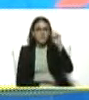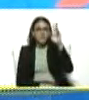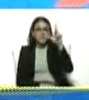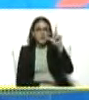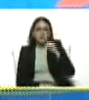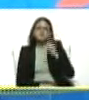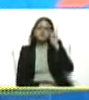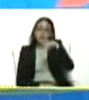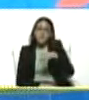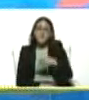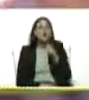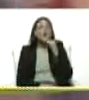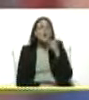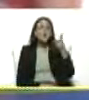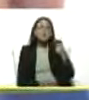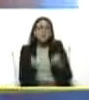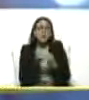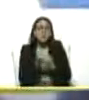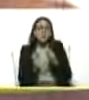Juventud.